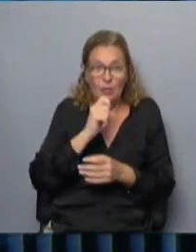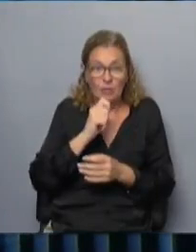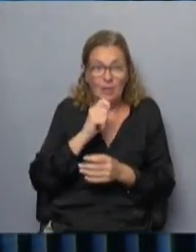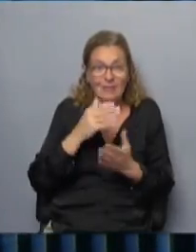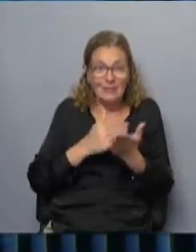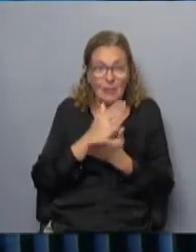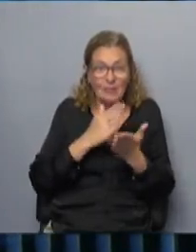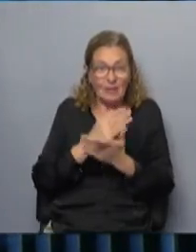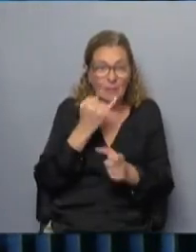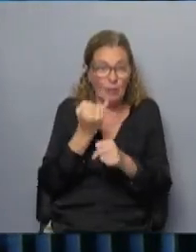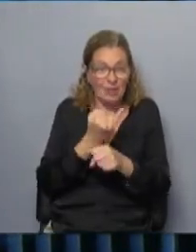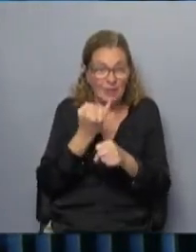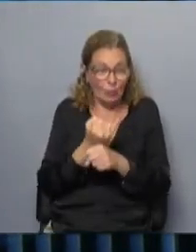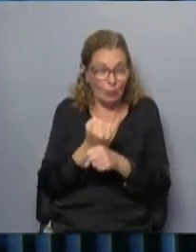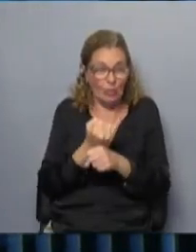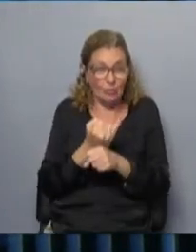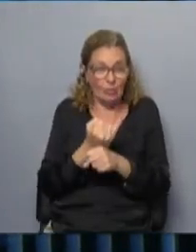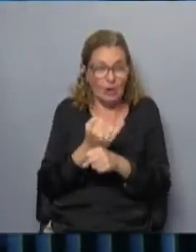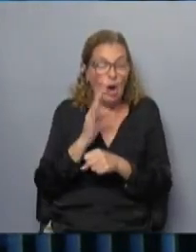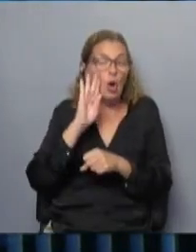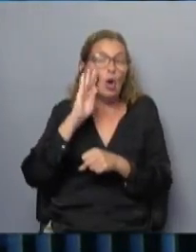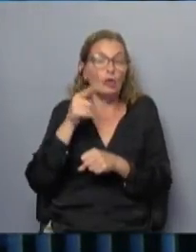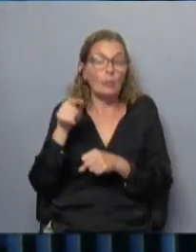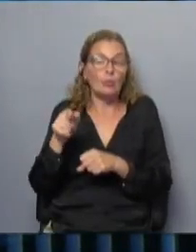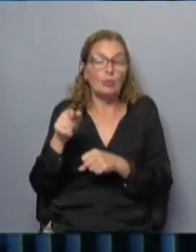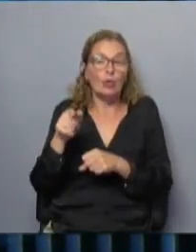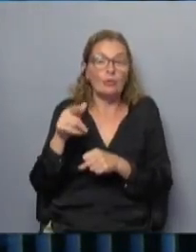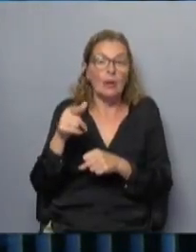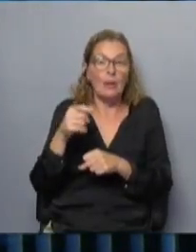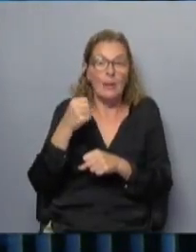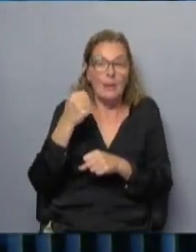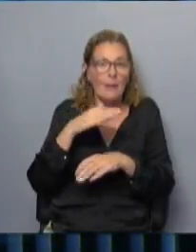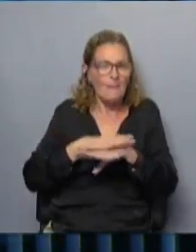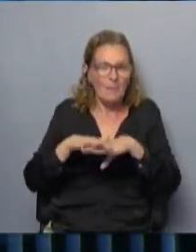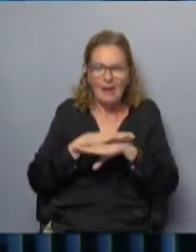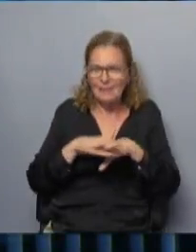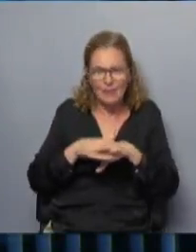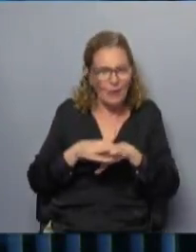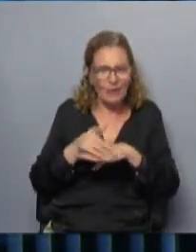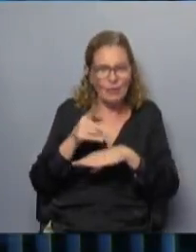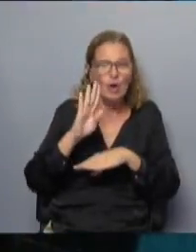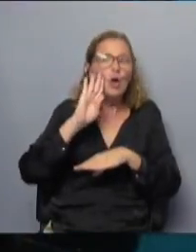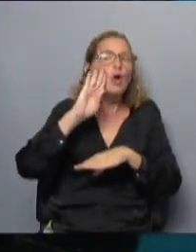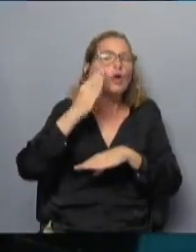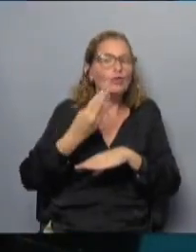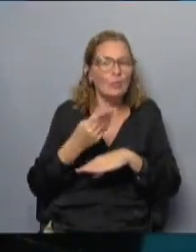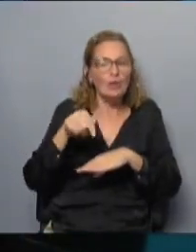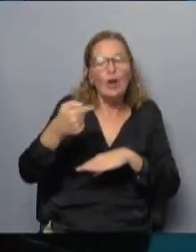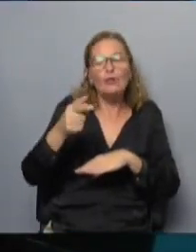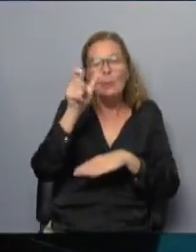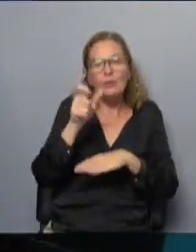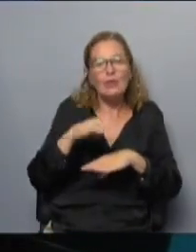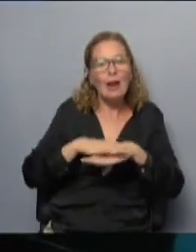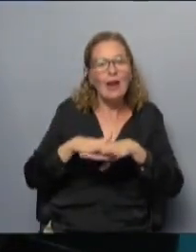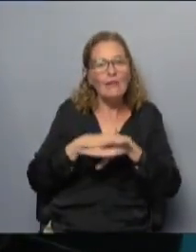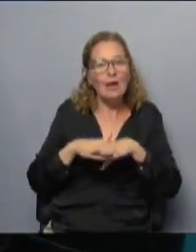siempre hay una institución que lo reconoce para que no sea el principio básico entonces el reconocimiento al otro es la